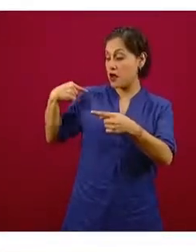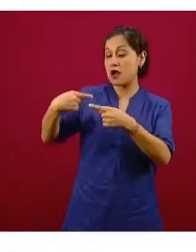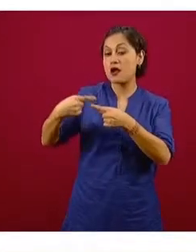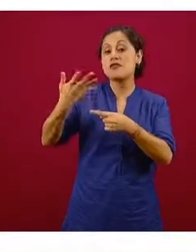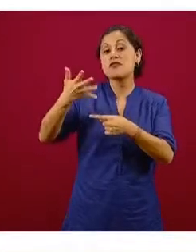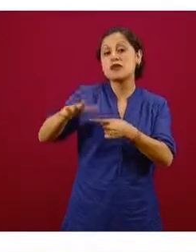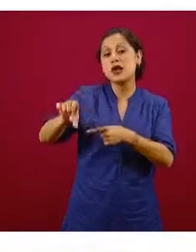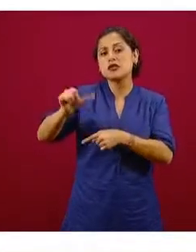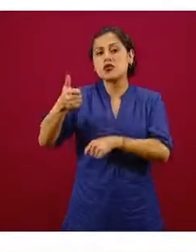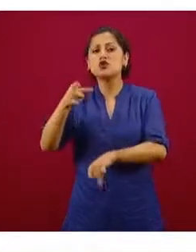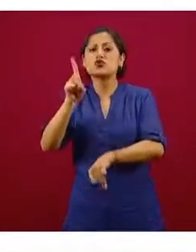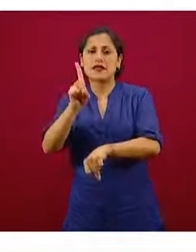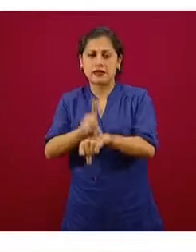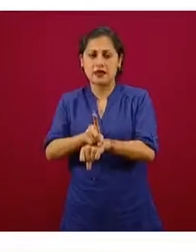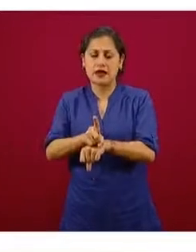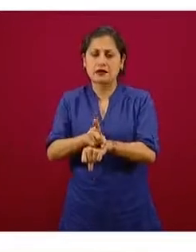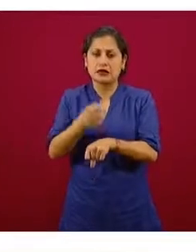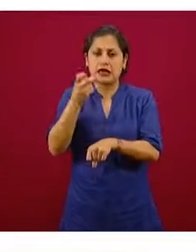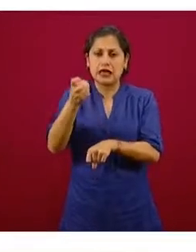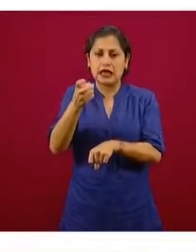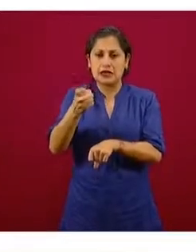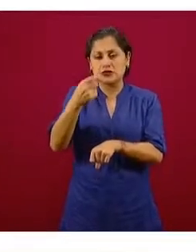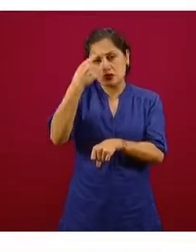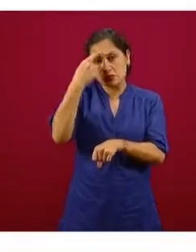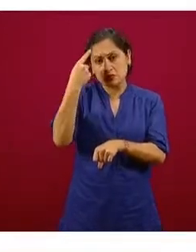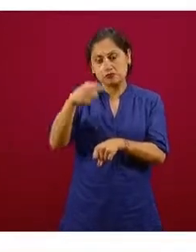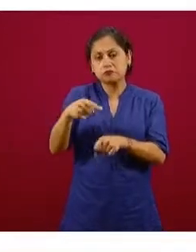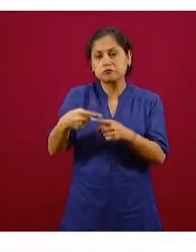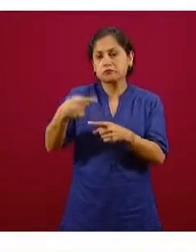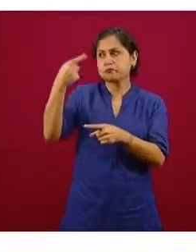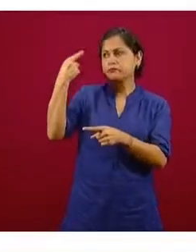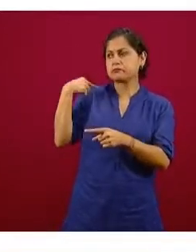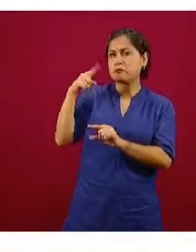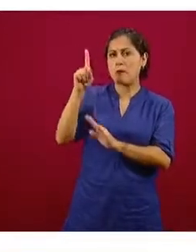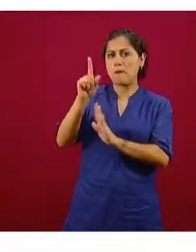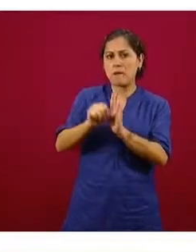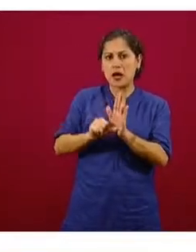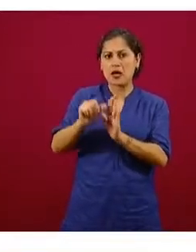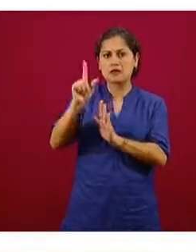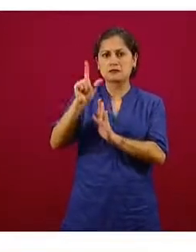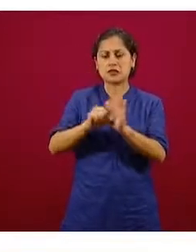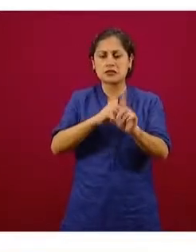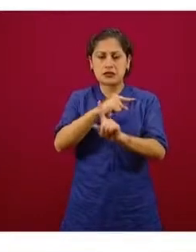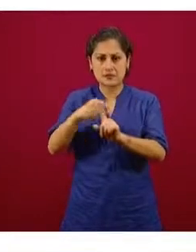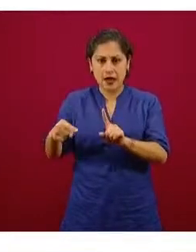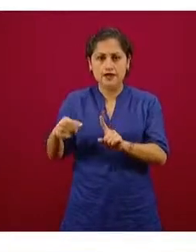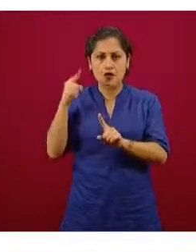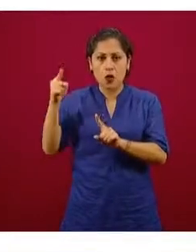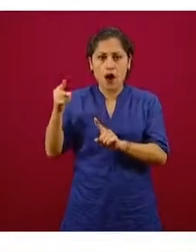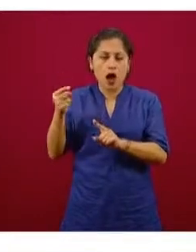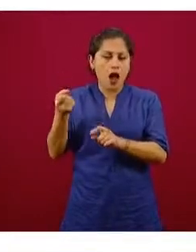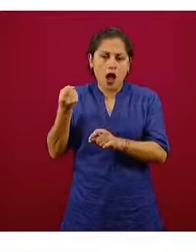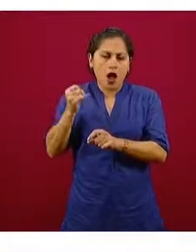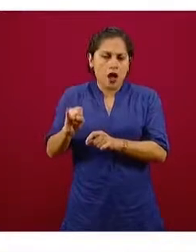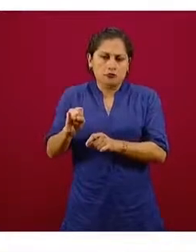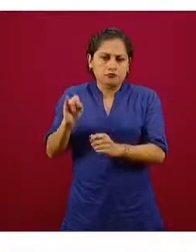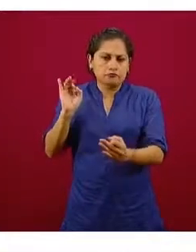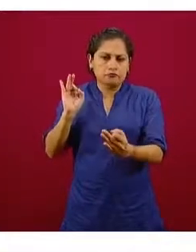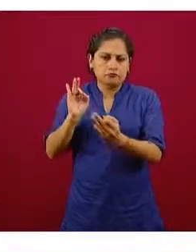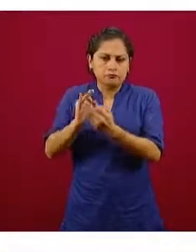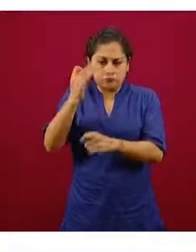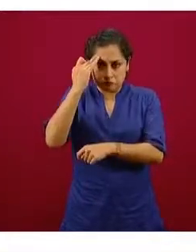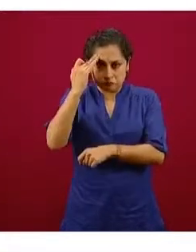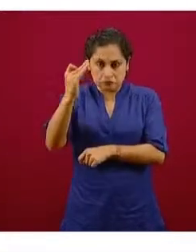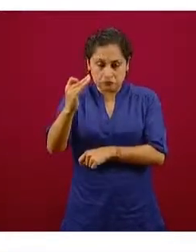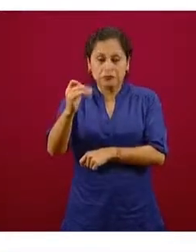que es más o menos lo que se ha estado en los últimos mes y medio, casi 2 meses, es prácticamente el tiempo que se han estado